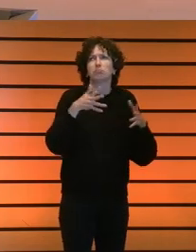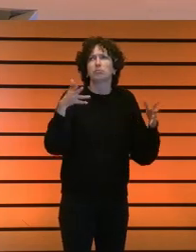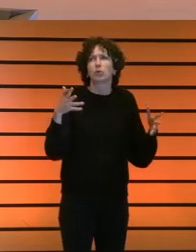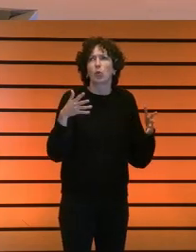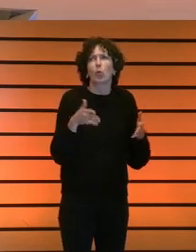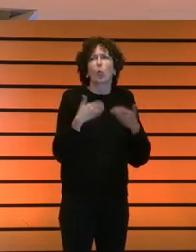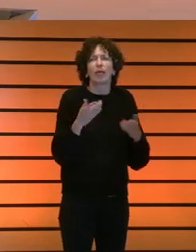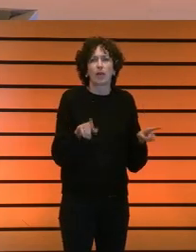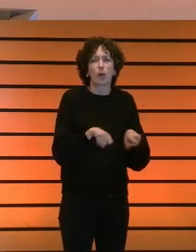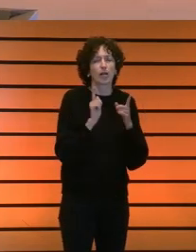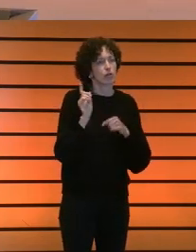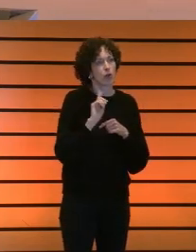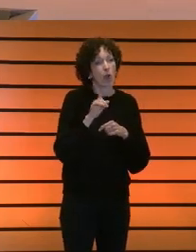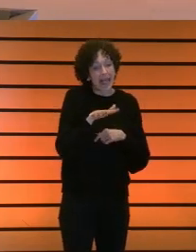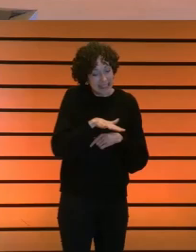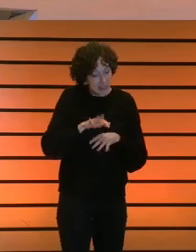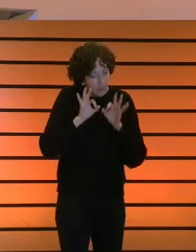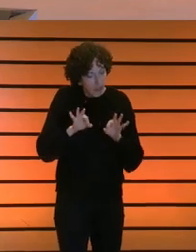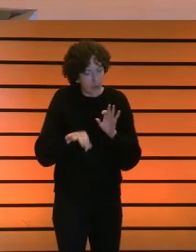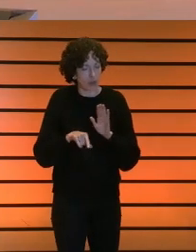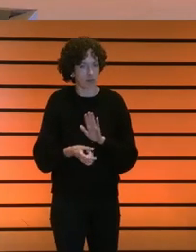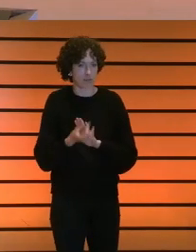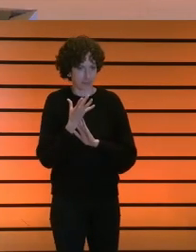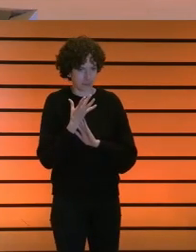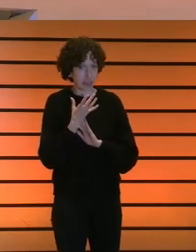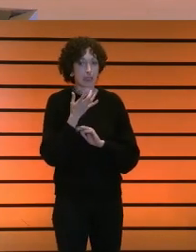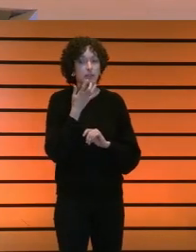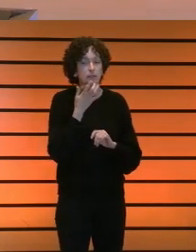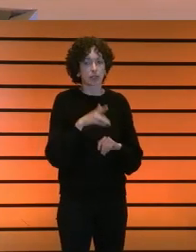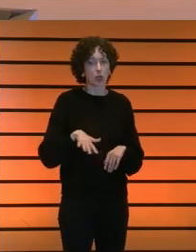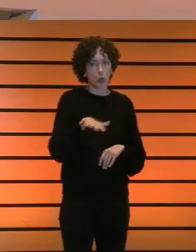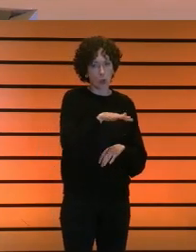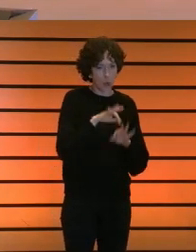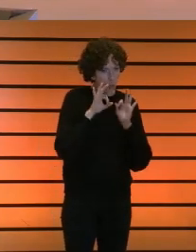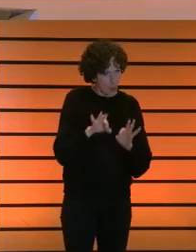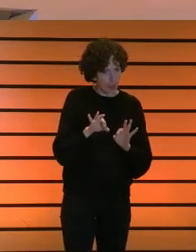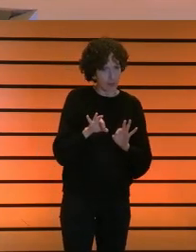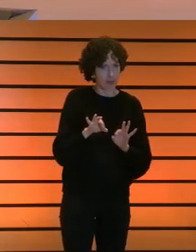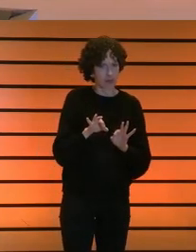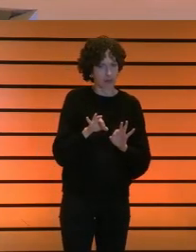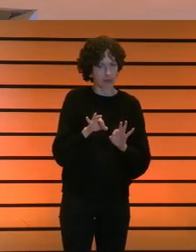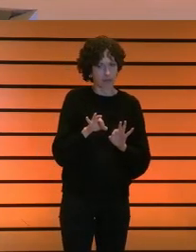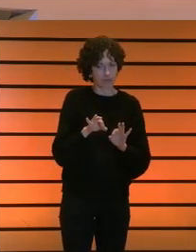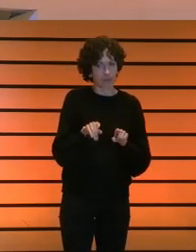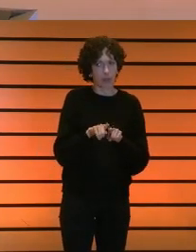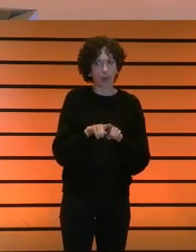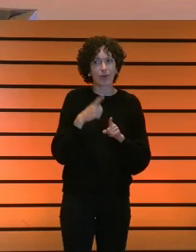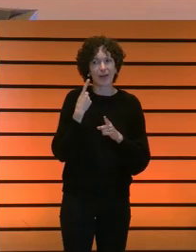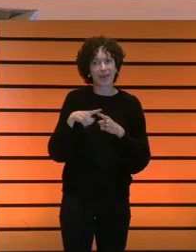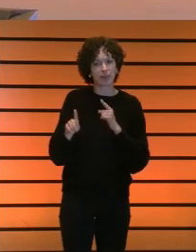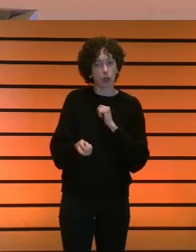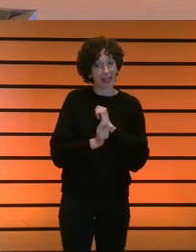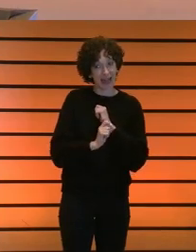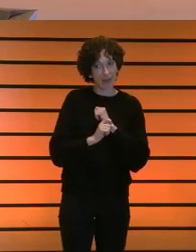es decir estas dos componentes utilizar el territorio como un elemento clave a la hora de organizar